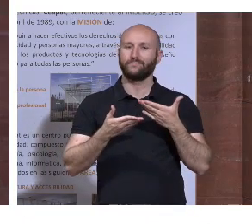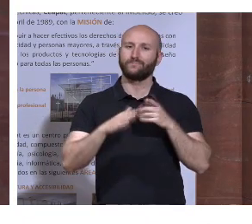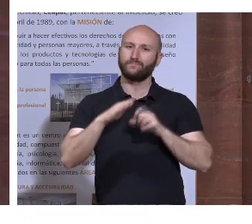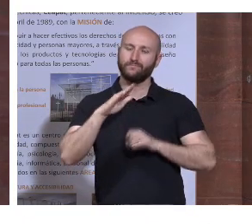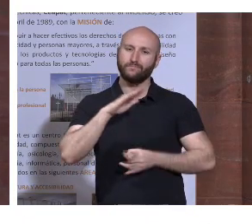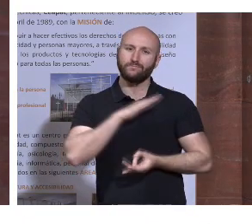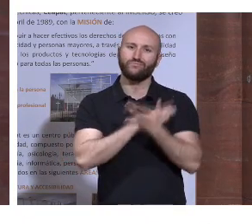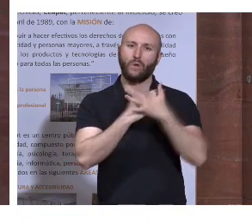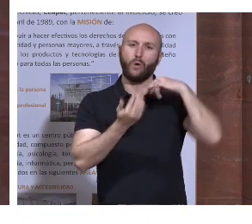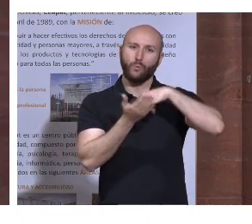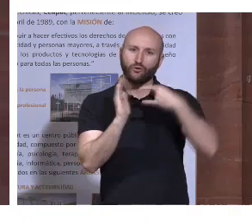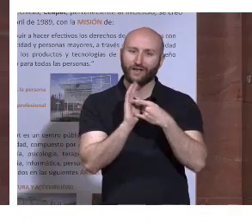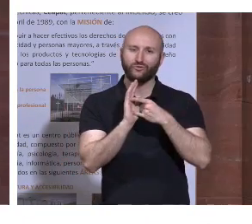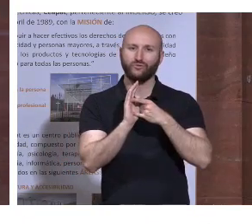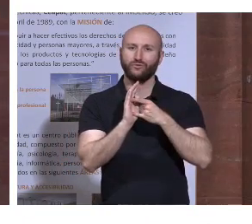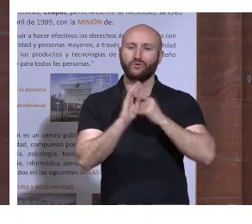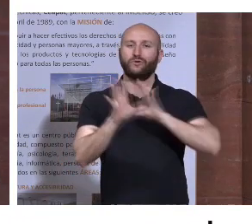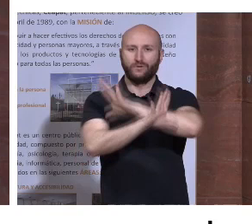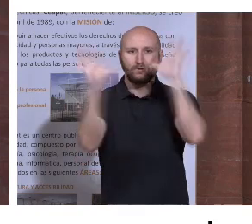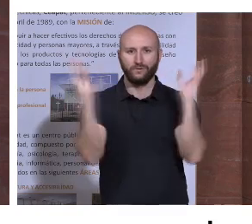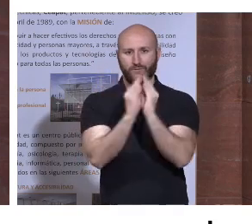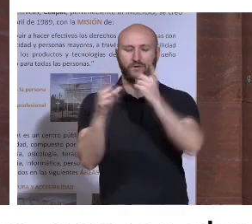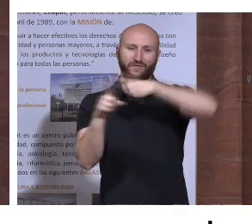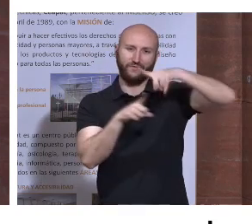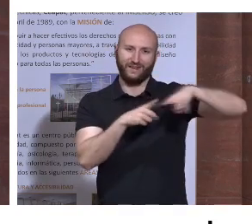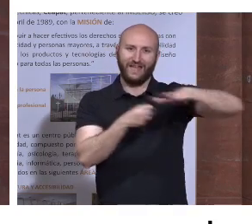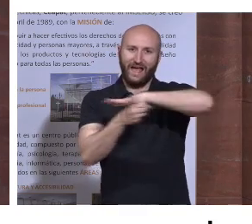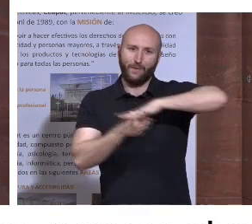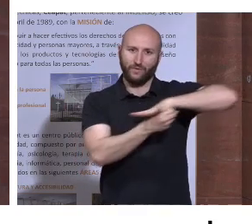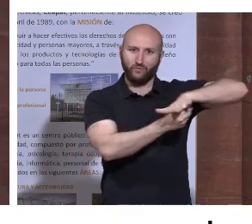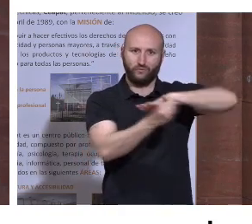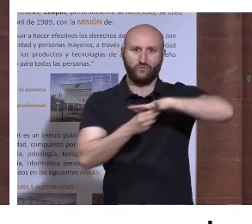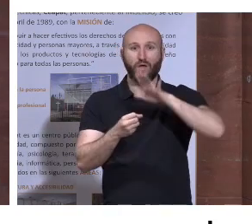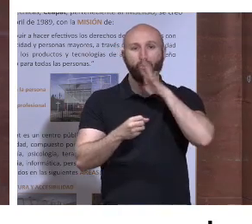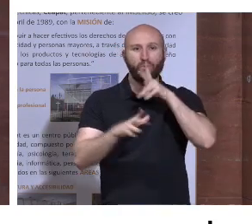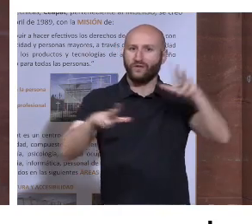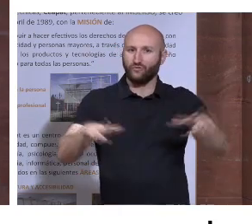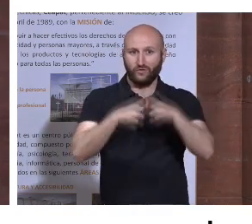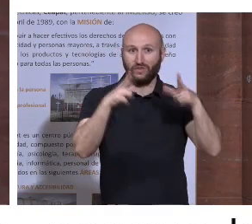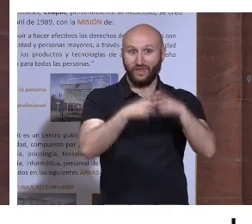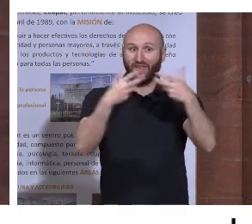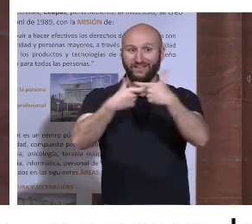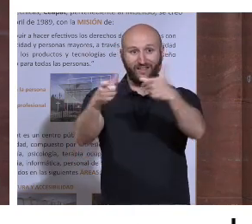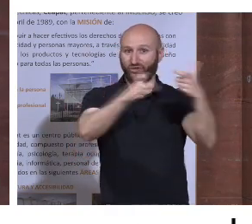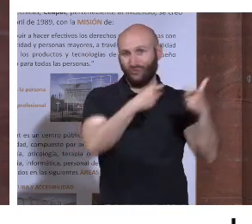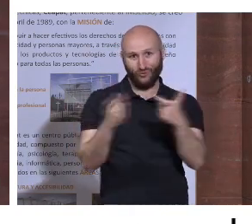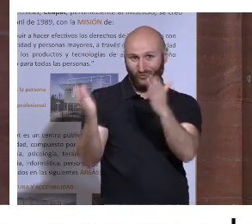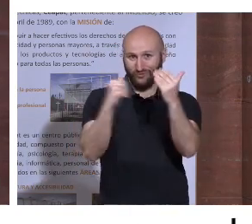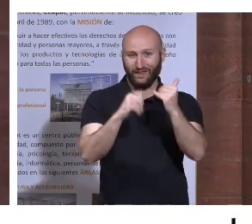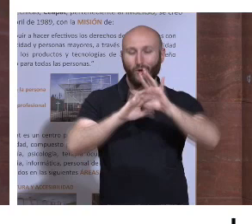proyectos que engloban diferentes ámbitos, porque la sociedad no es algo sectorizada, ¿no? No es algo que esté